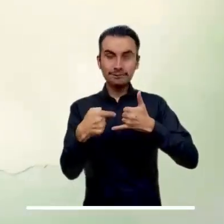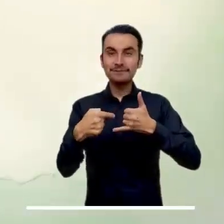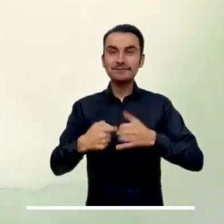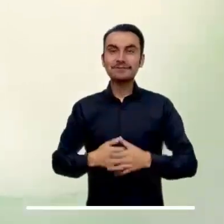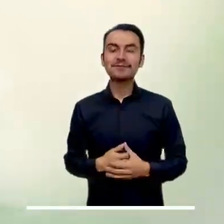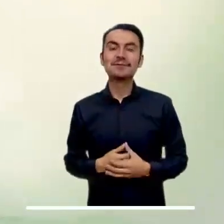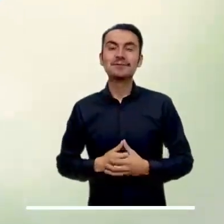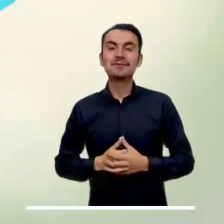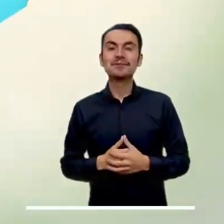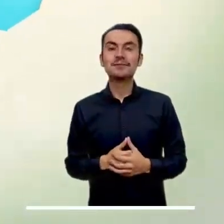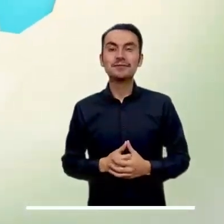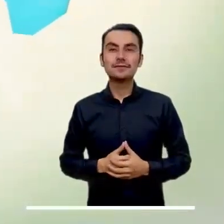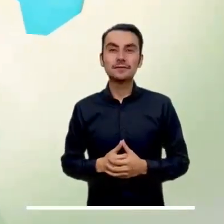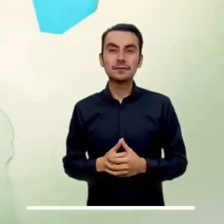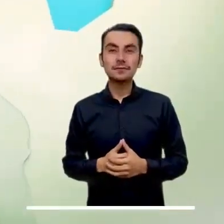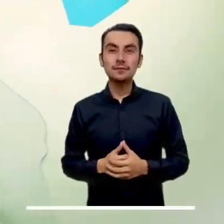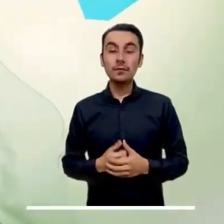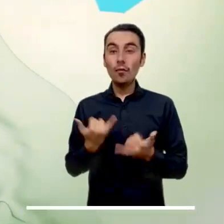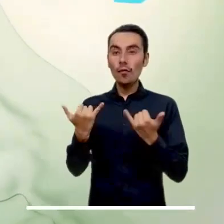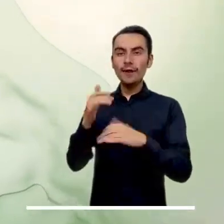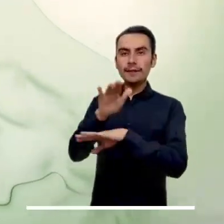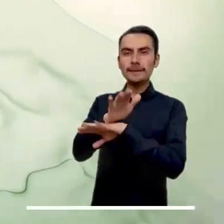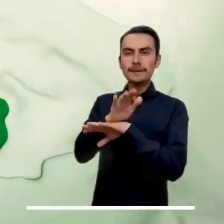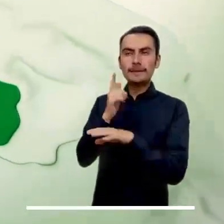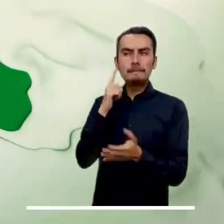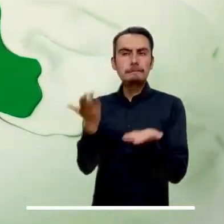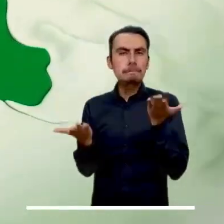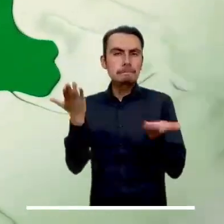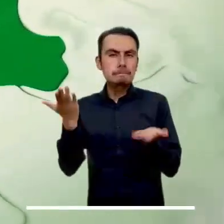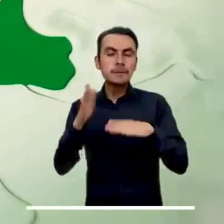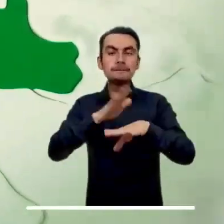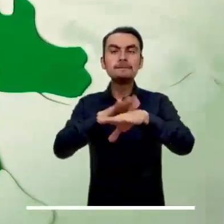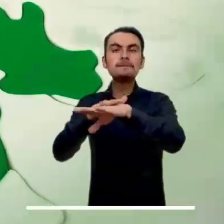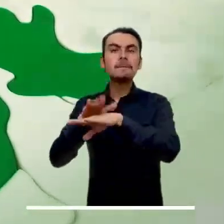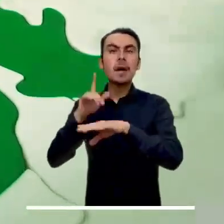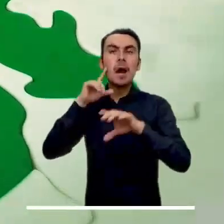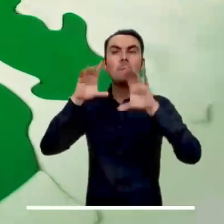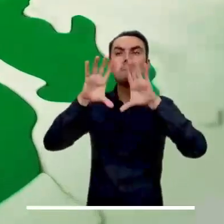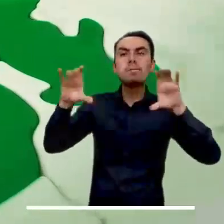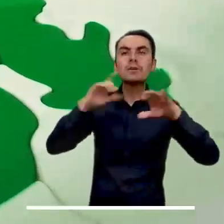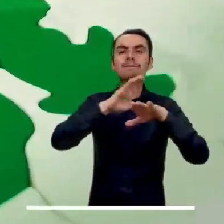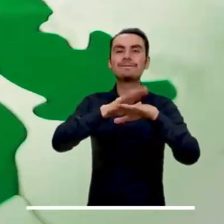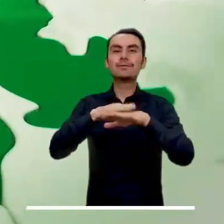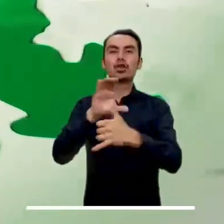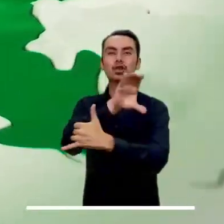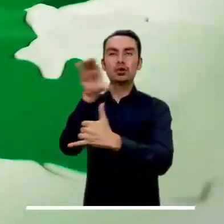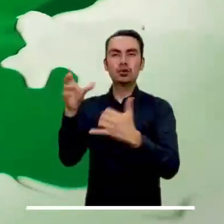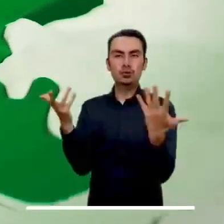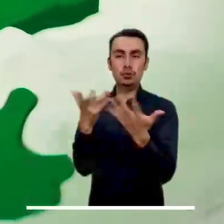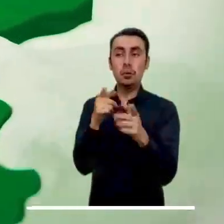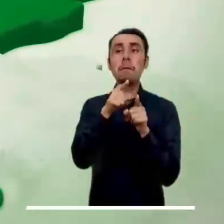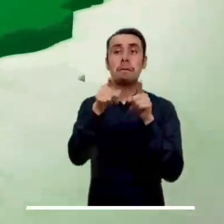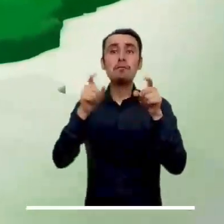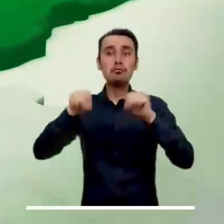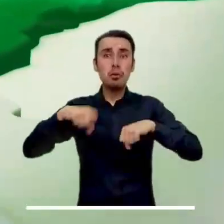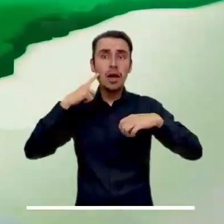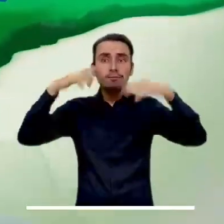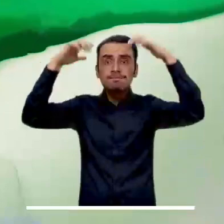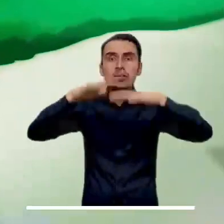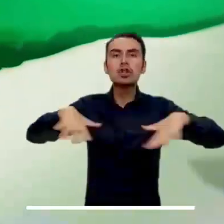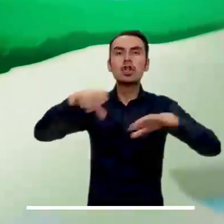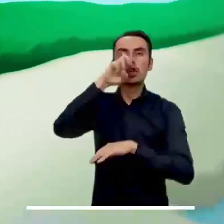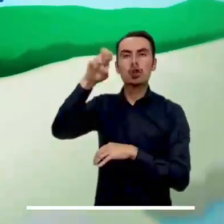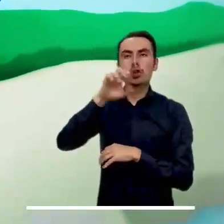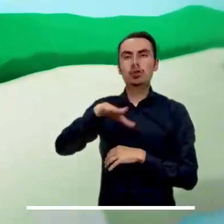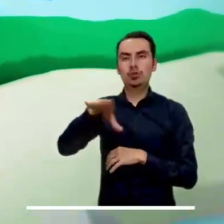El Caribe despierta con nubosidad ligera y tiempo mayormente seco en todos los departamentos de la región. Una